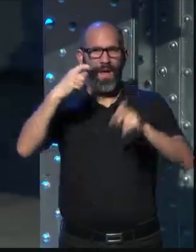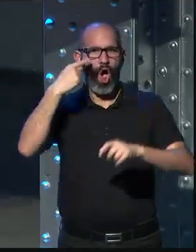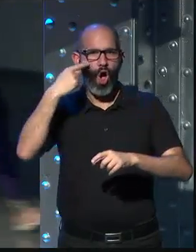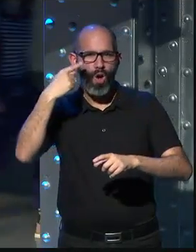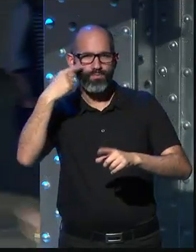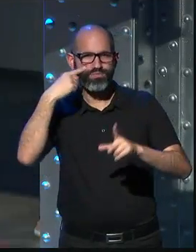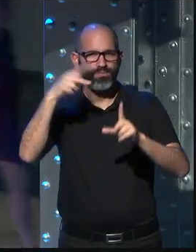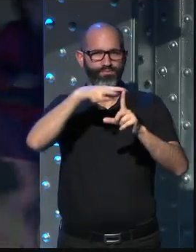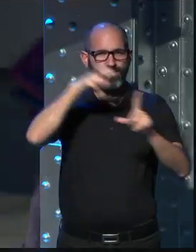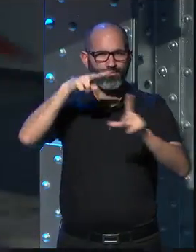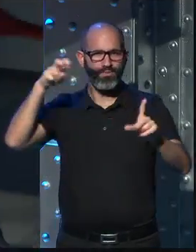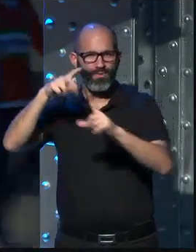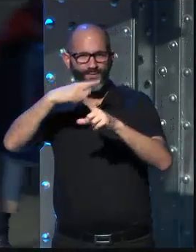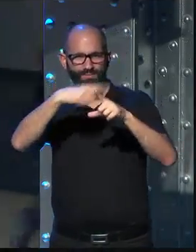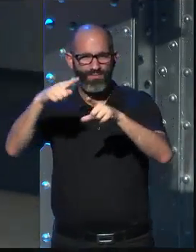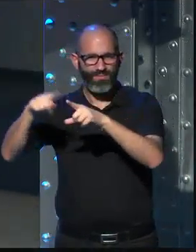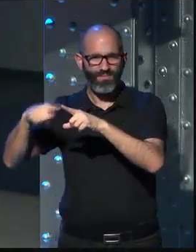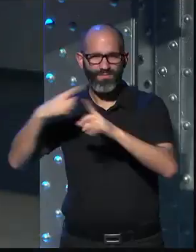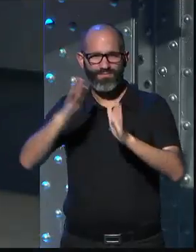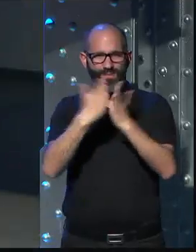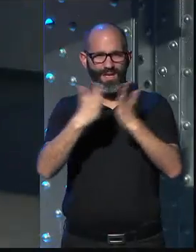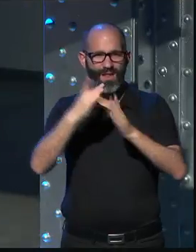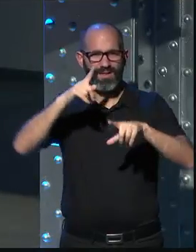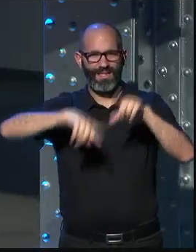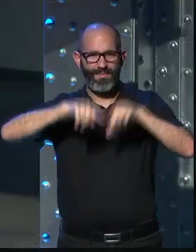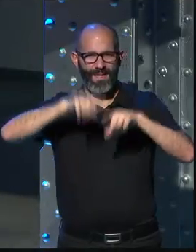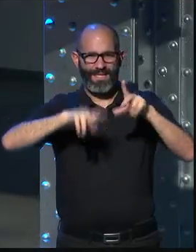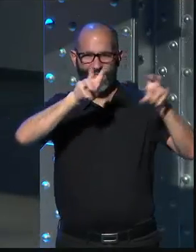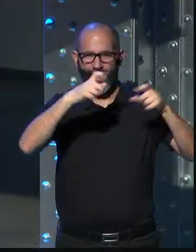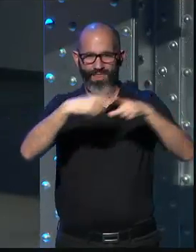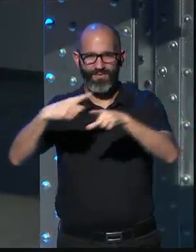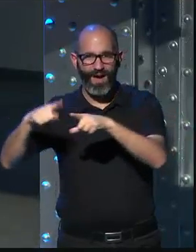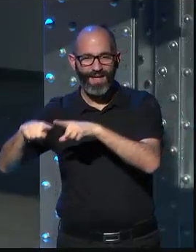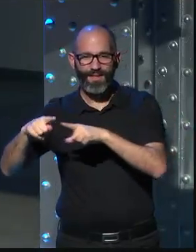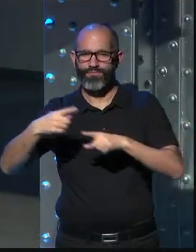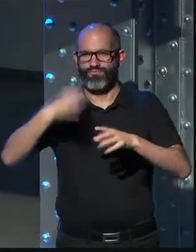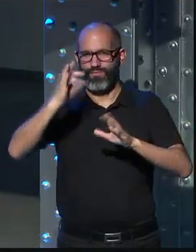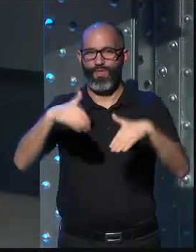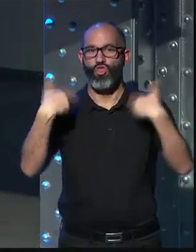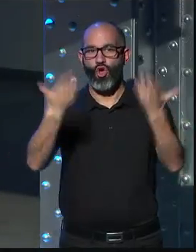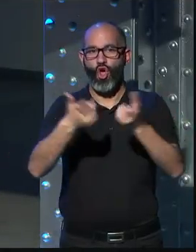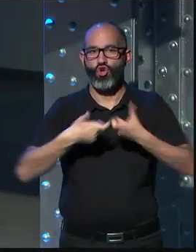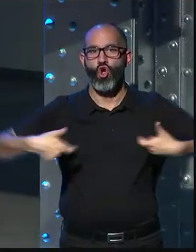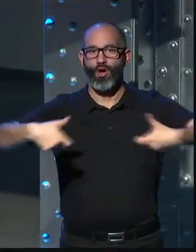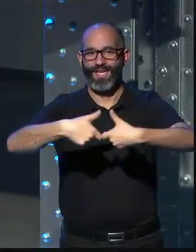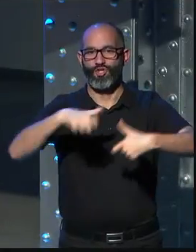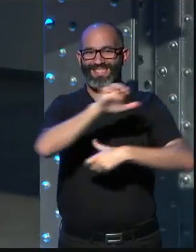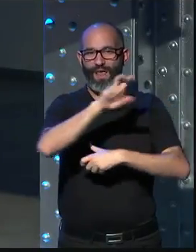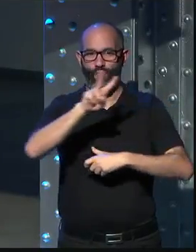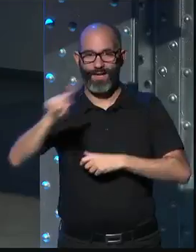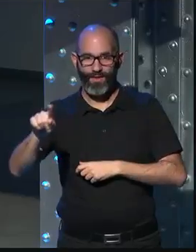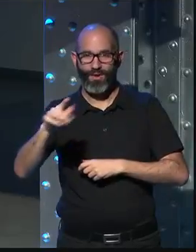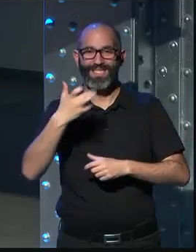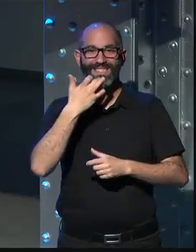de diferentes disciplinas. Y estamos seguros que si viviera hoy en día sería